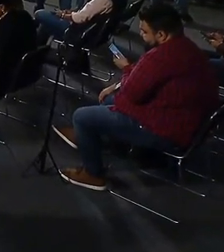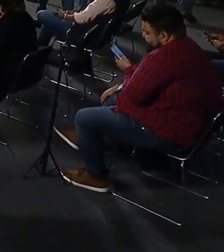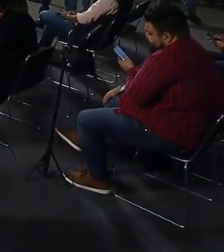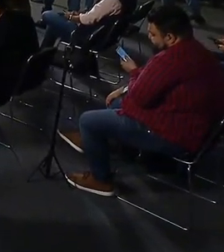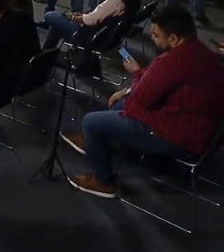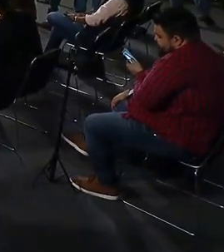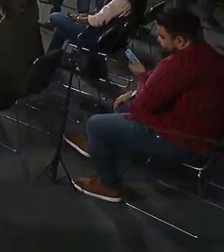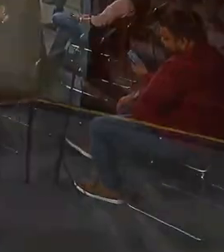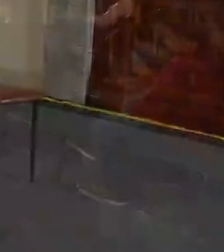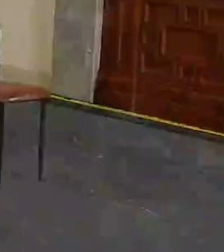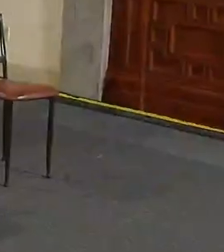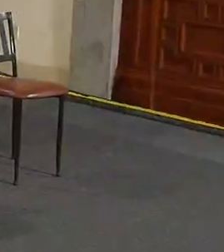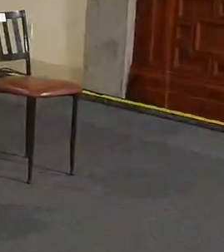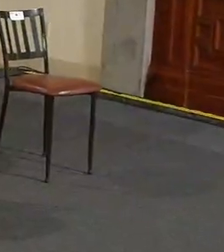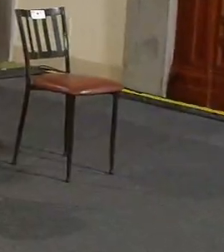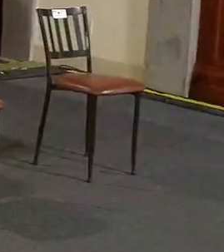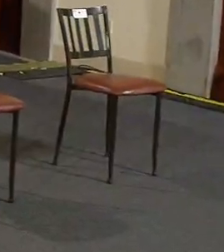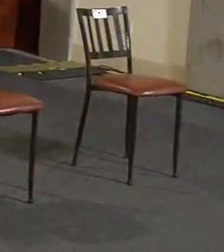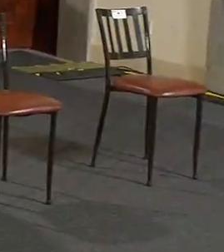Buenos días.